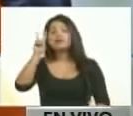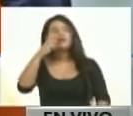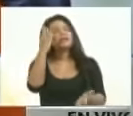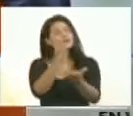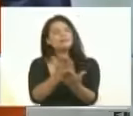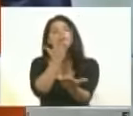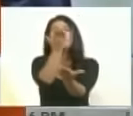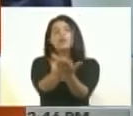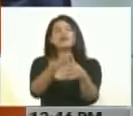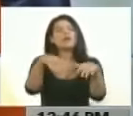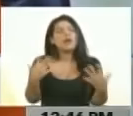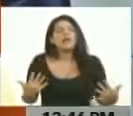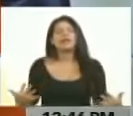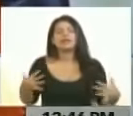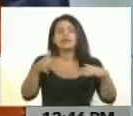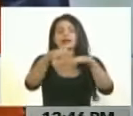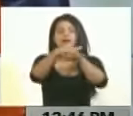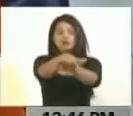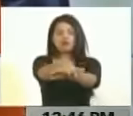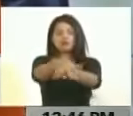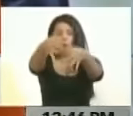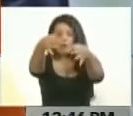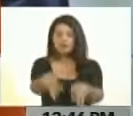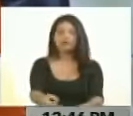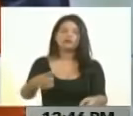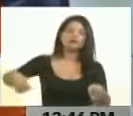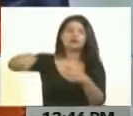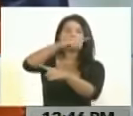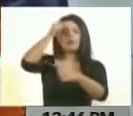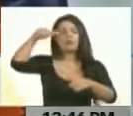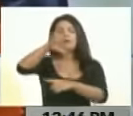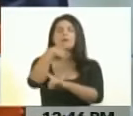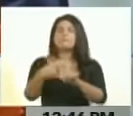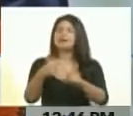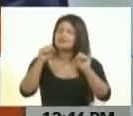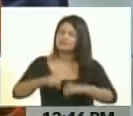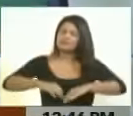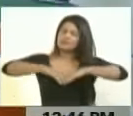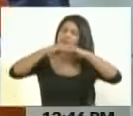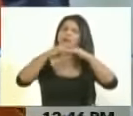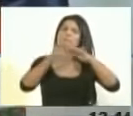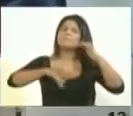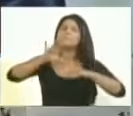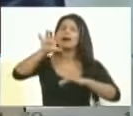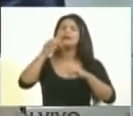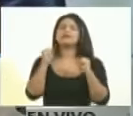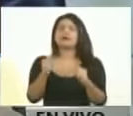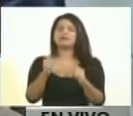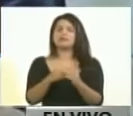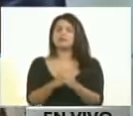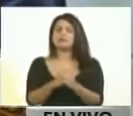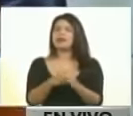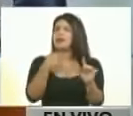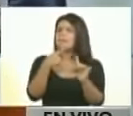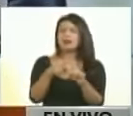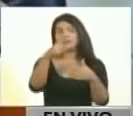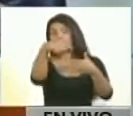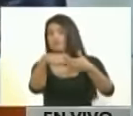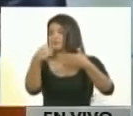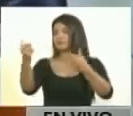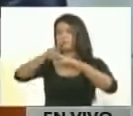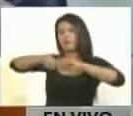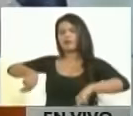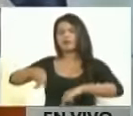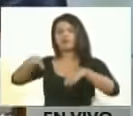genuino, de unidad de nuestros pueblos, de construcción de la patria grande. ¿Y detrás de esto qué hay? Es la